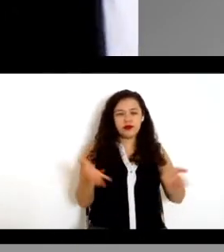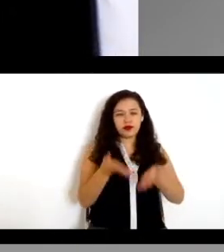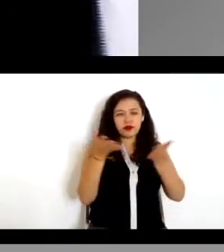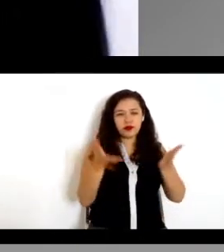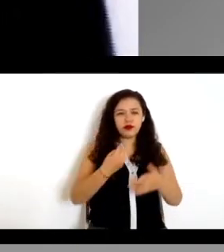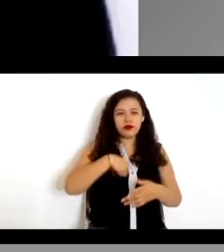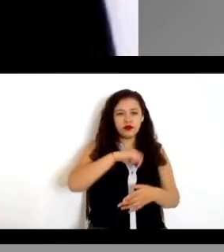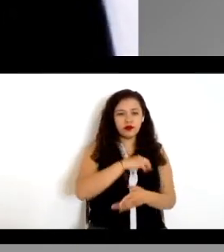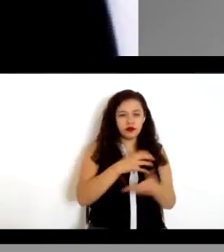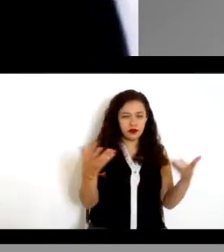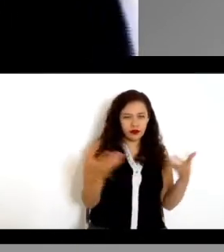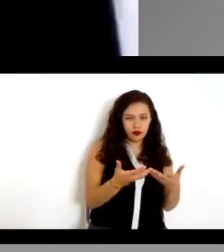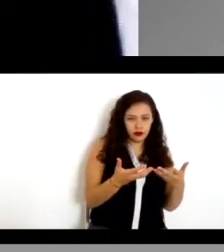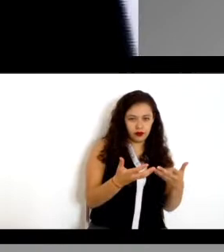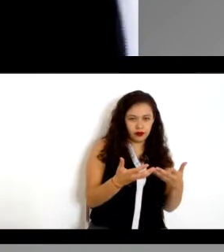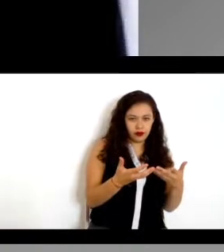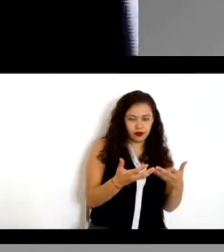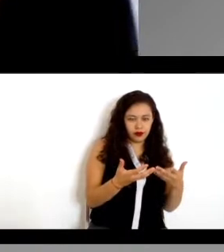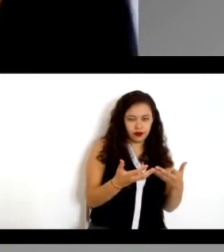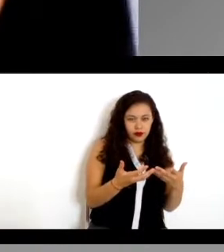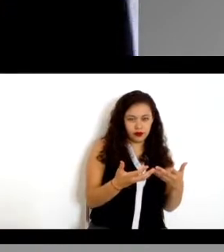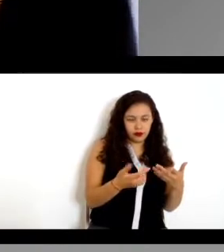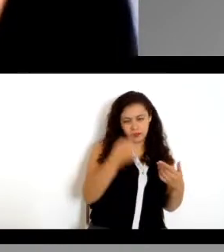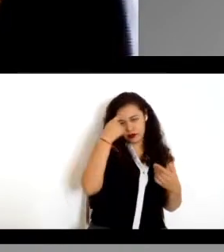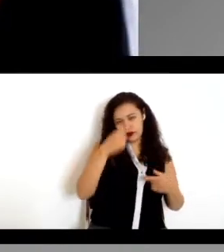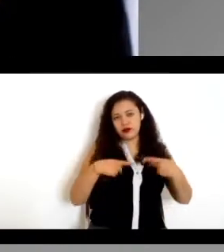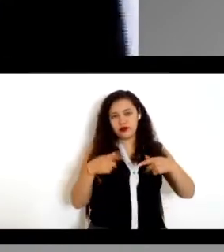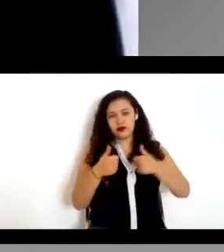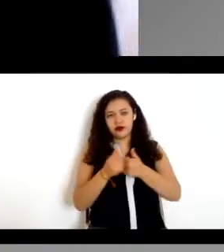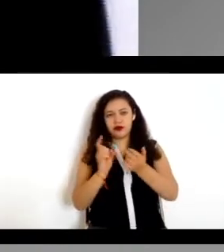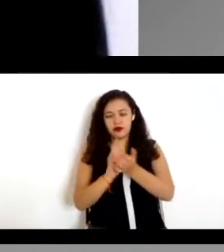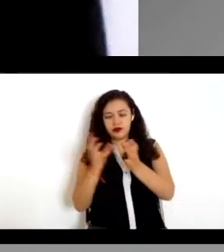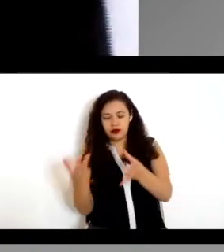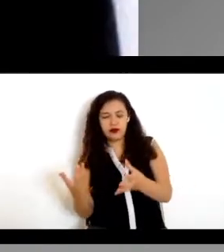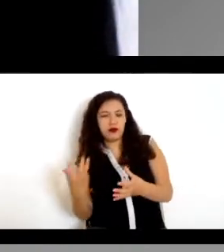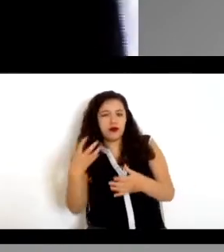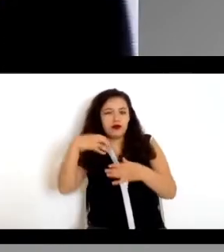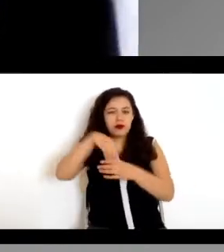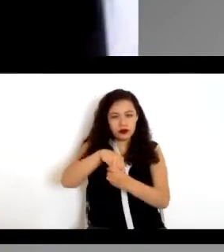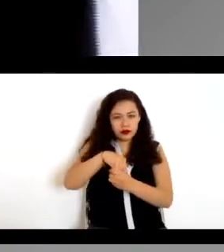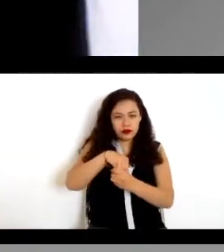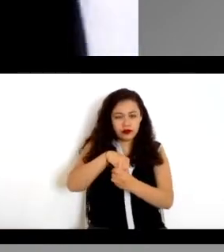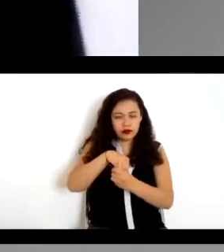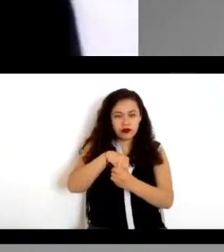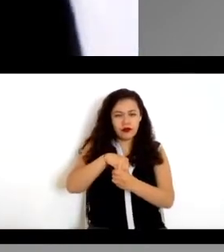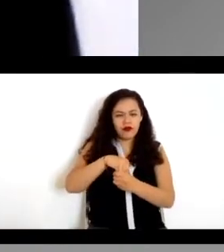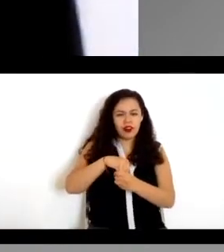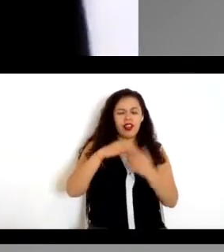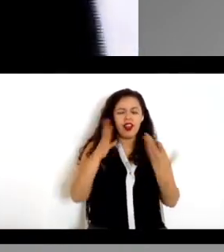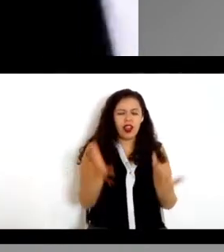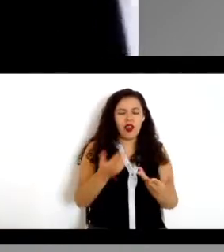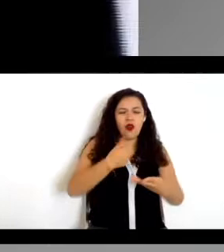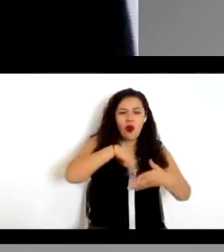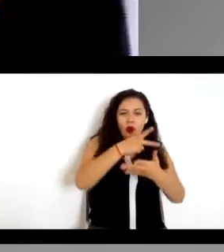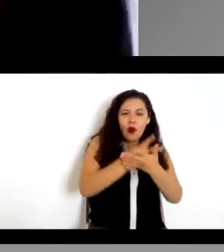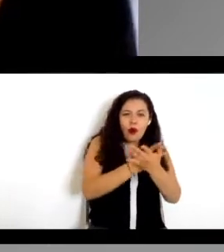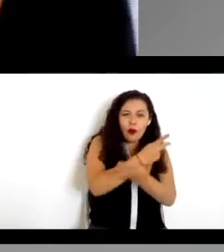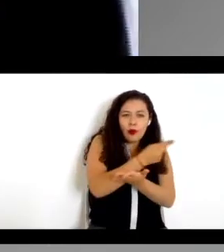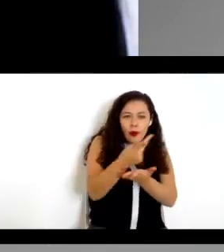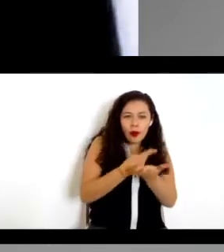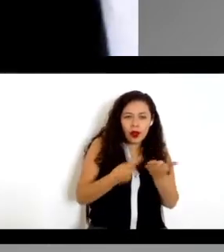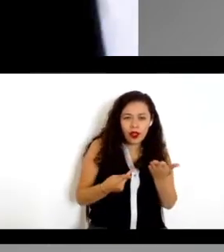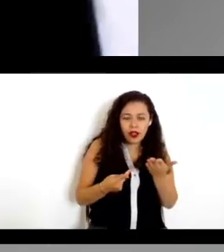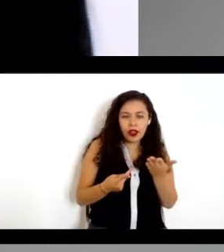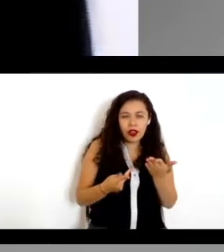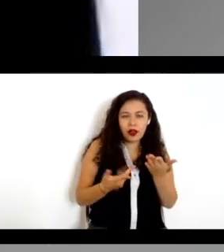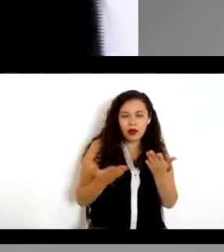haciendo en la inclusión de las personas con discapacidad, en hacer que nuestros programas tengan nuestros programas